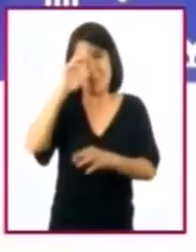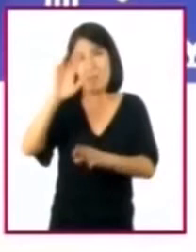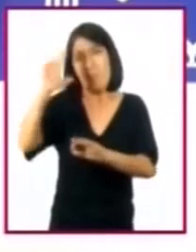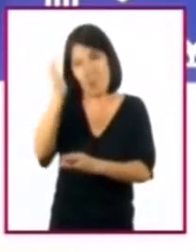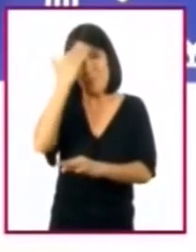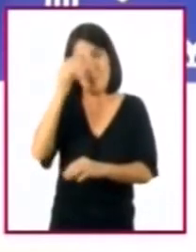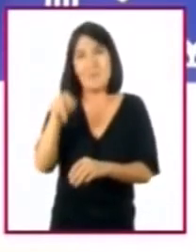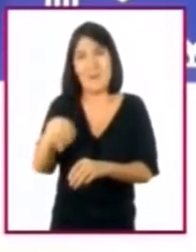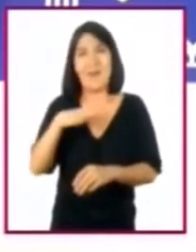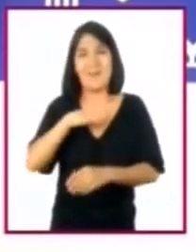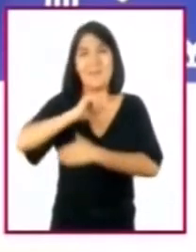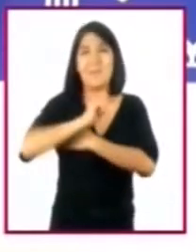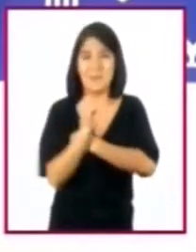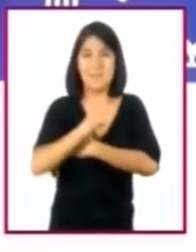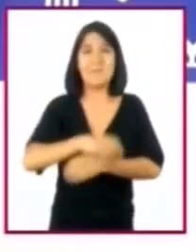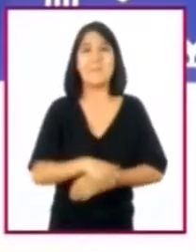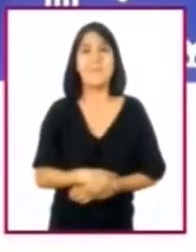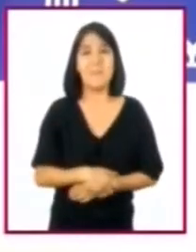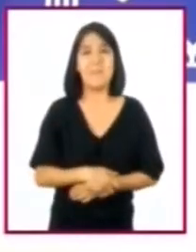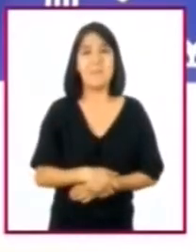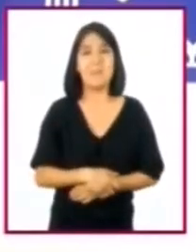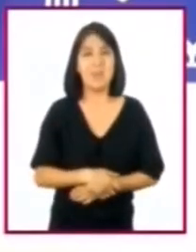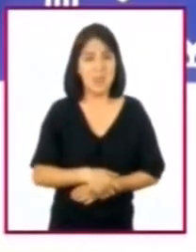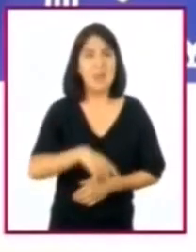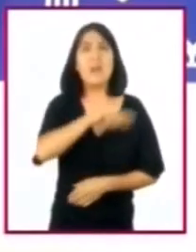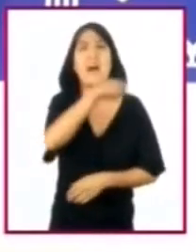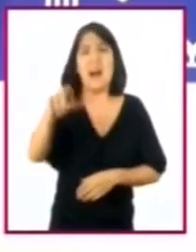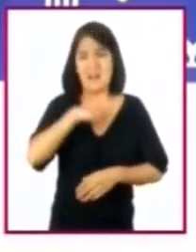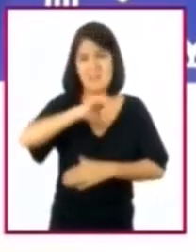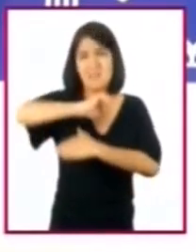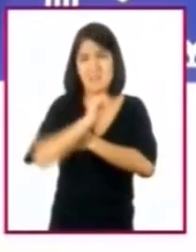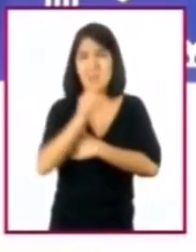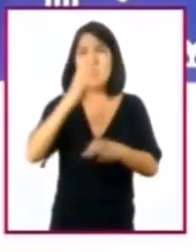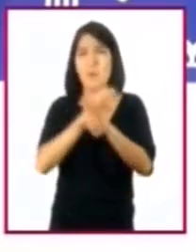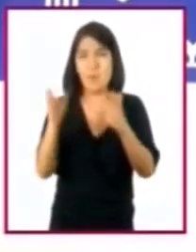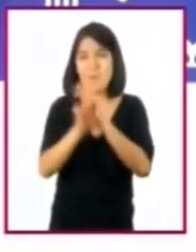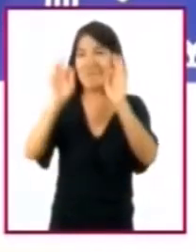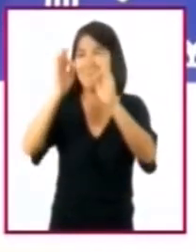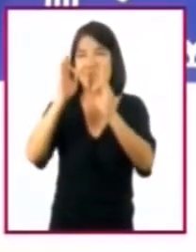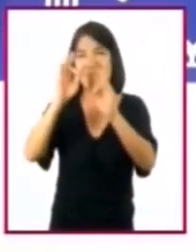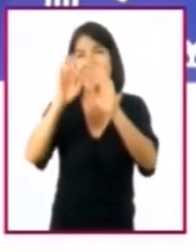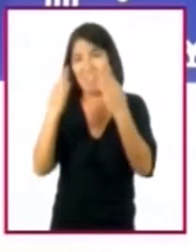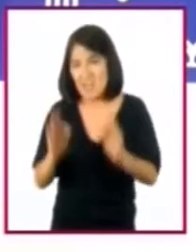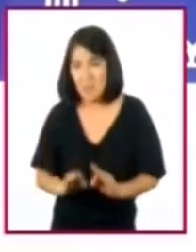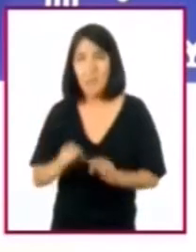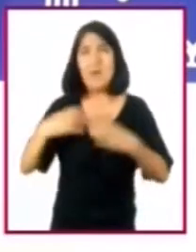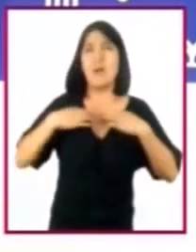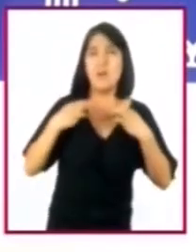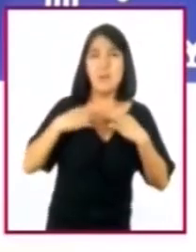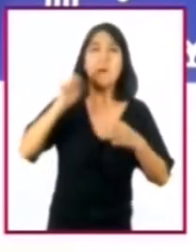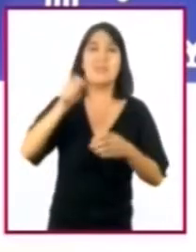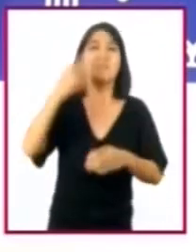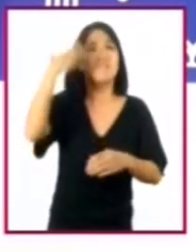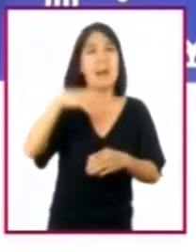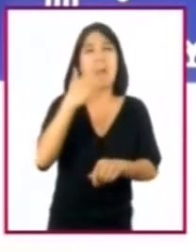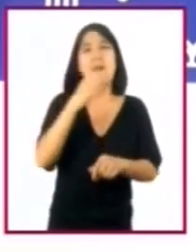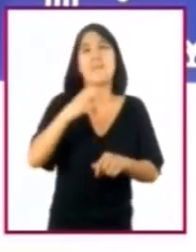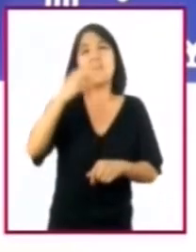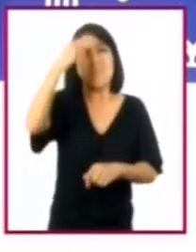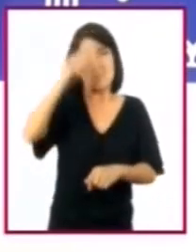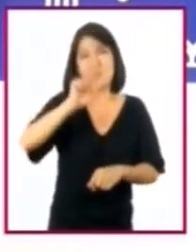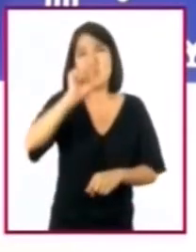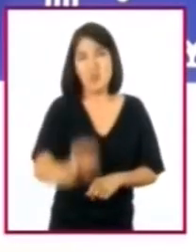Maestro, a partir de los vestigios arqueológicos, ¿es posible conocer cómo era la vida urbana en Mesoamérica y